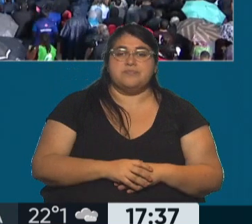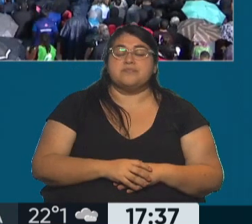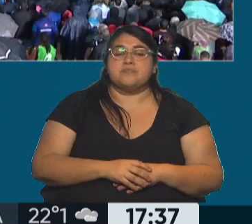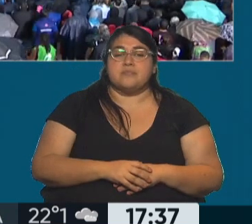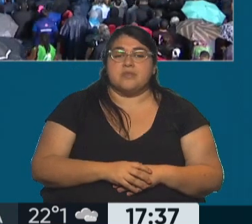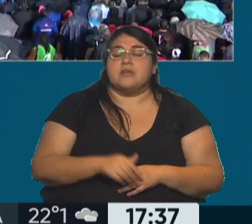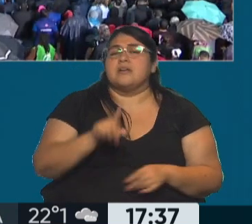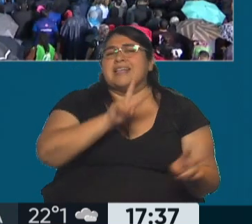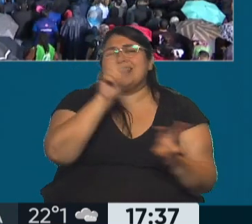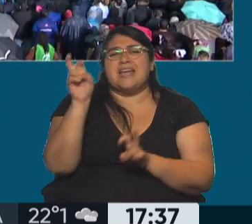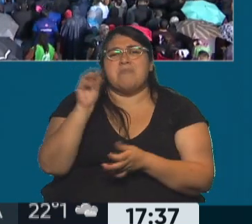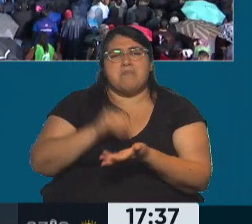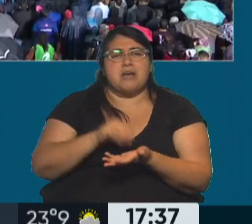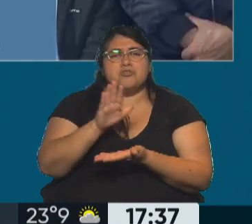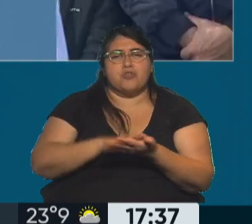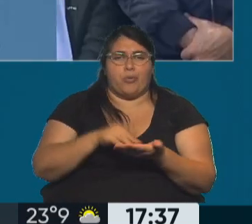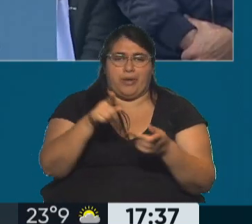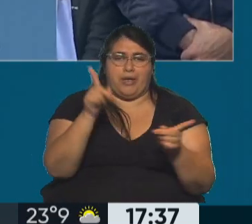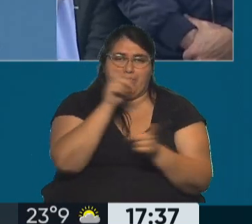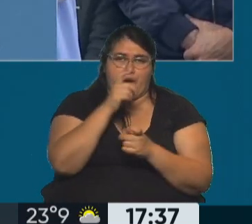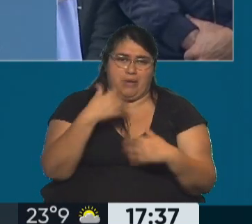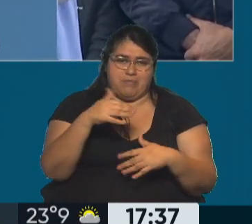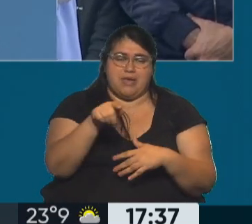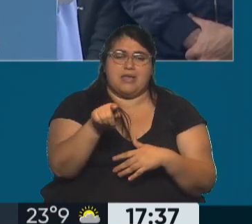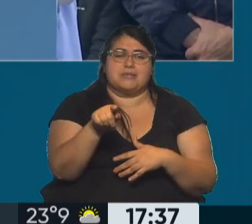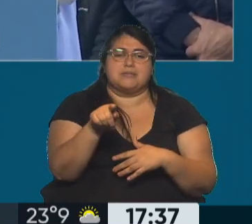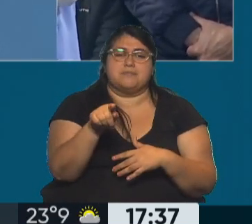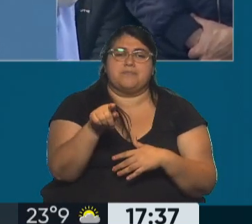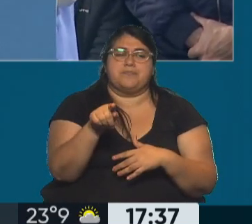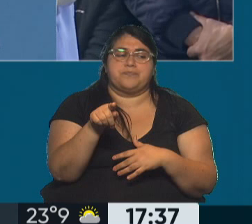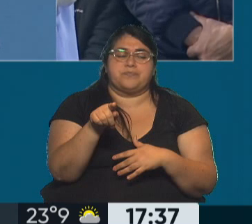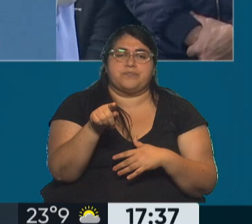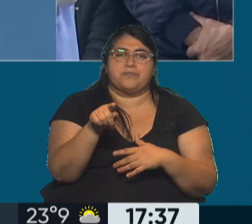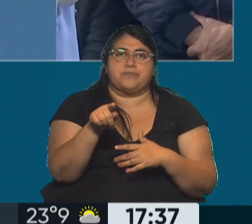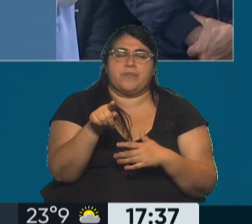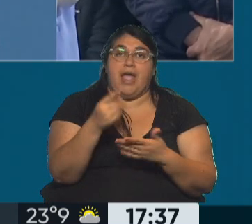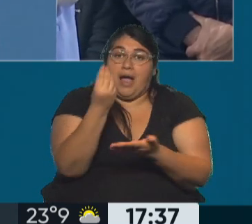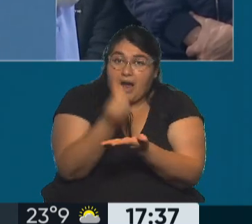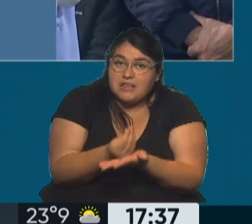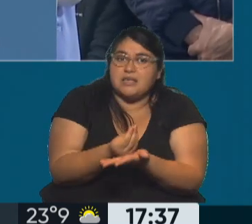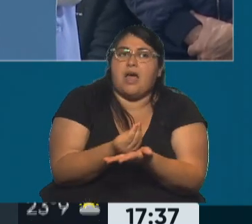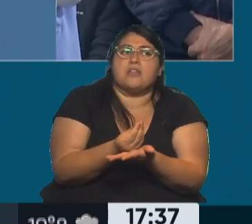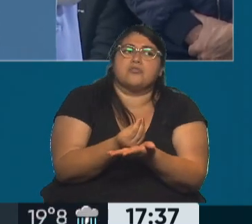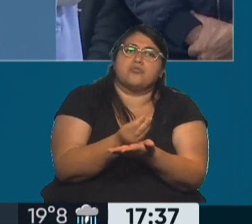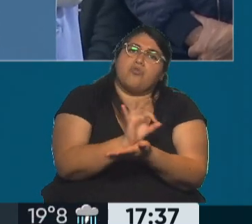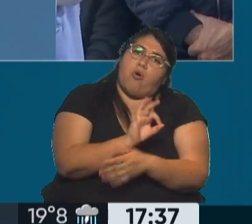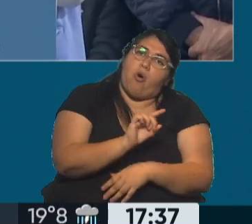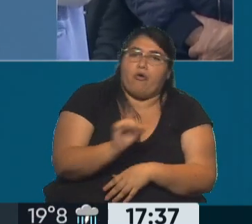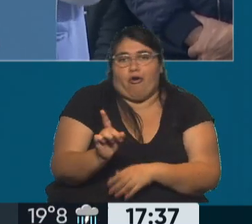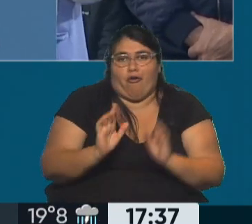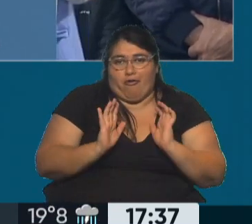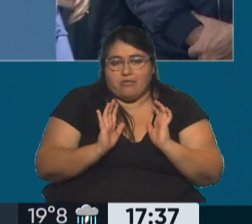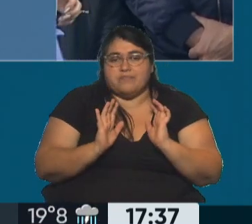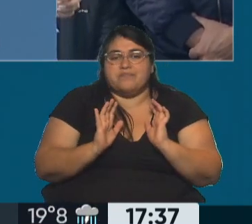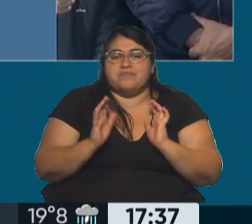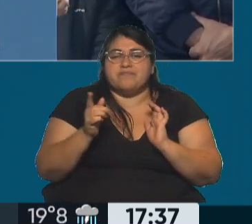temas tiene que ver con lo programático, más allá de la candidatura o no. En lo